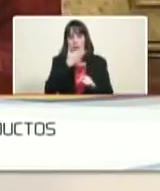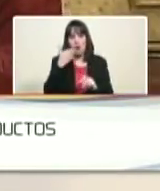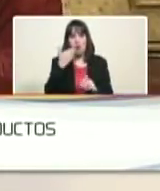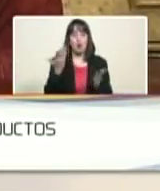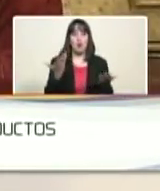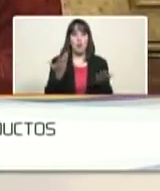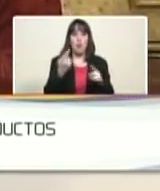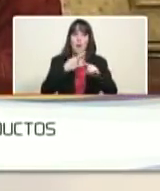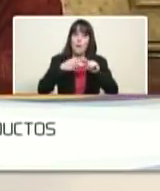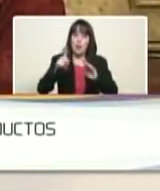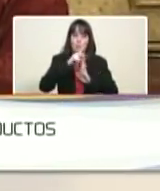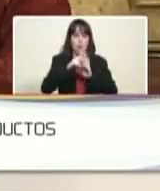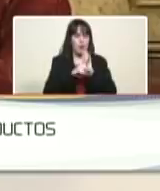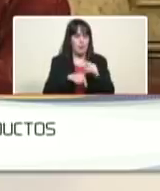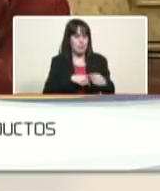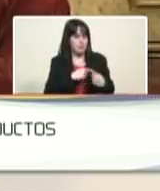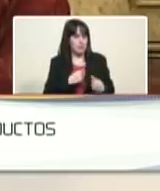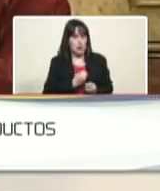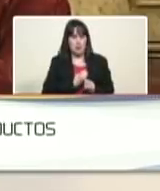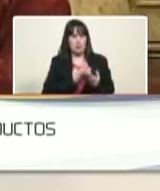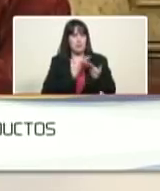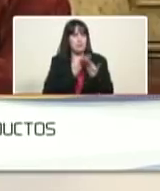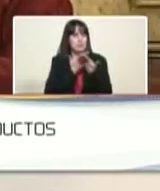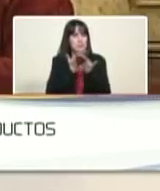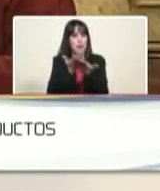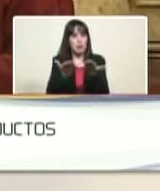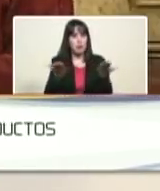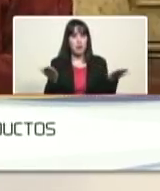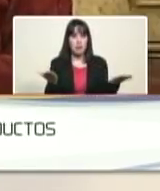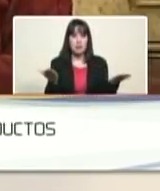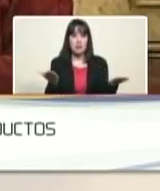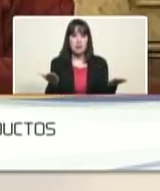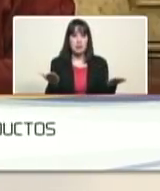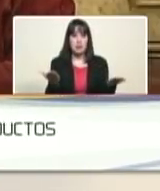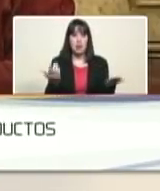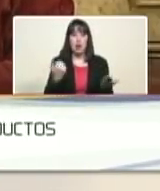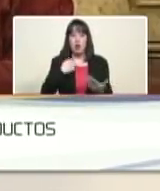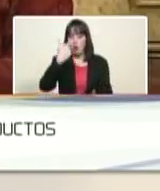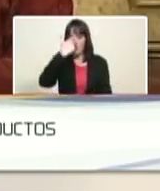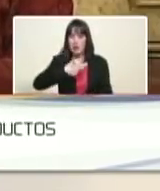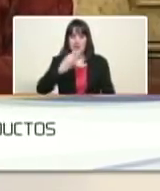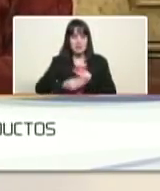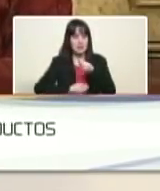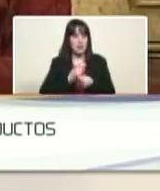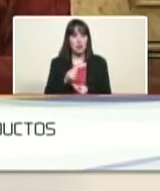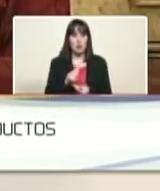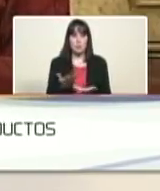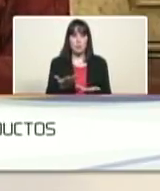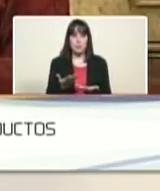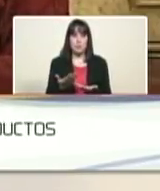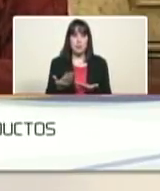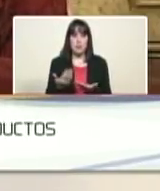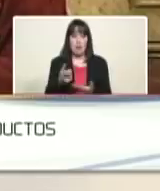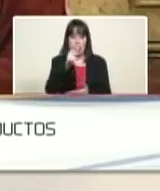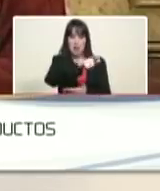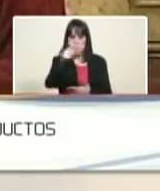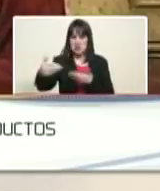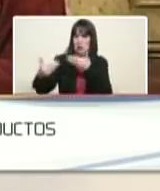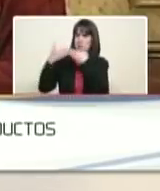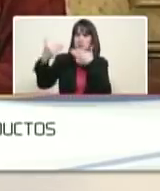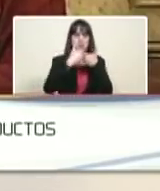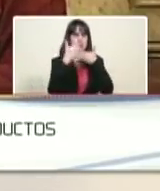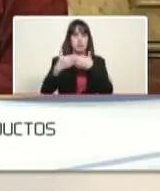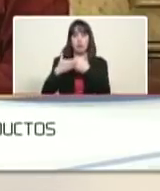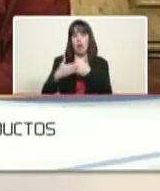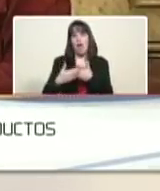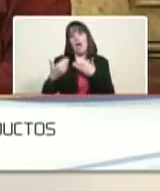Pero es un programa hecho desde mi corazón. Yo lo he dicho, compañero, este programa lo he hecho yo. El que ataque el programa de recuperación económica me está atacando